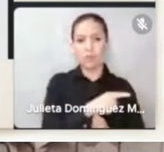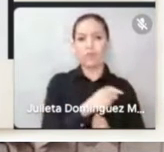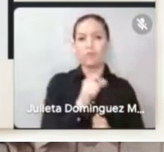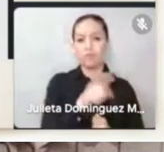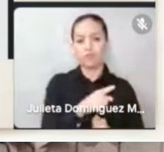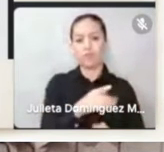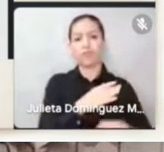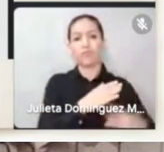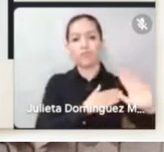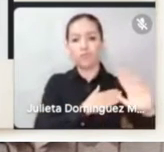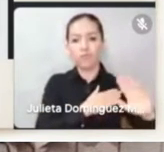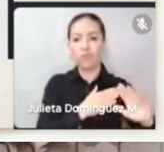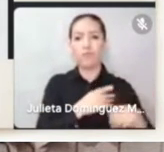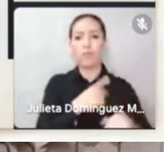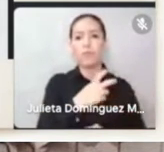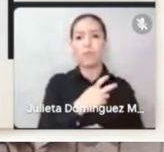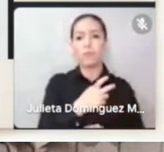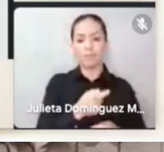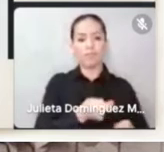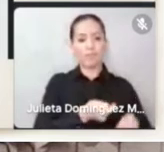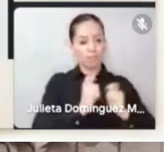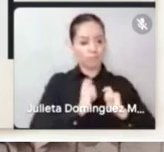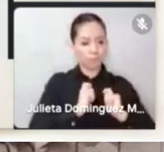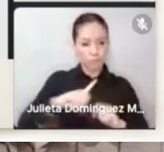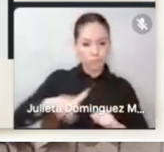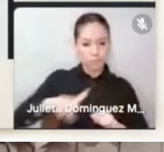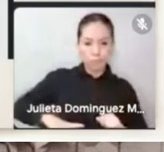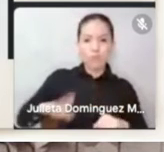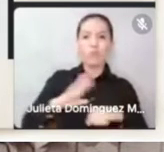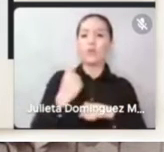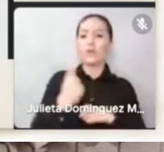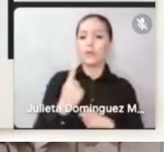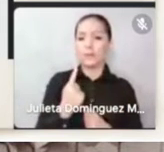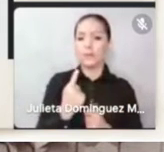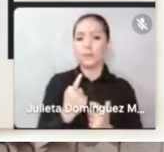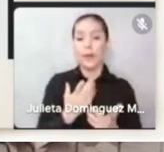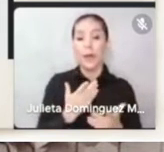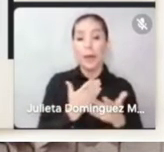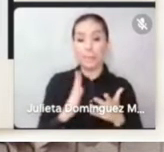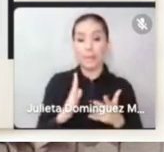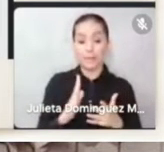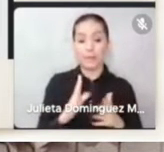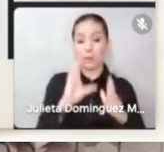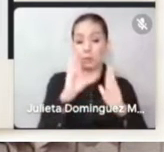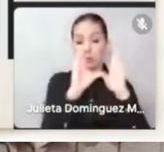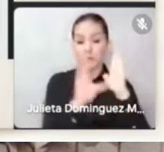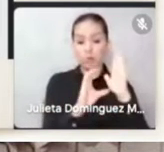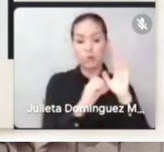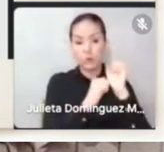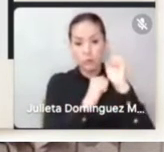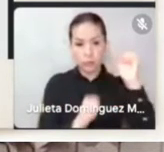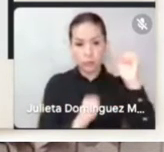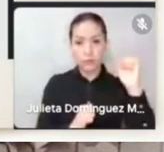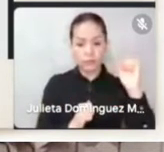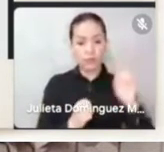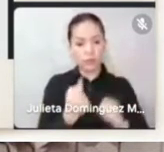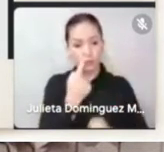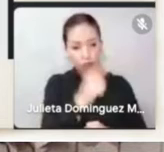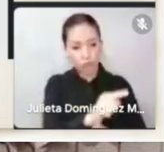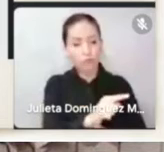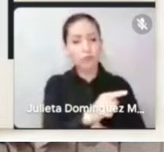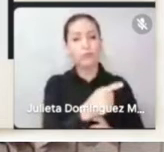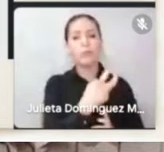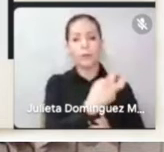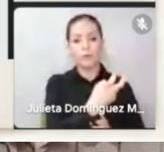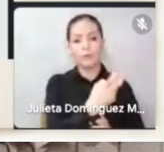protesta. Ello, entre otros motivos, porque además de ser un mandato de la Constitución local, constituye una extensión